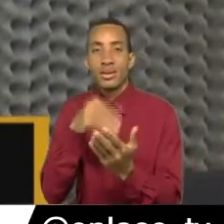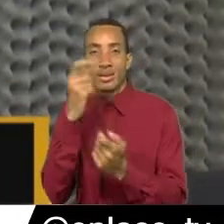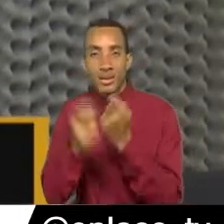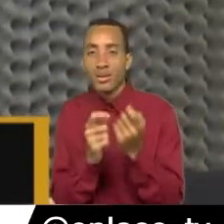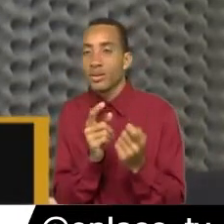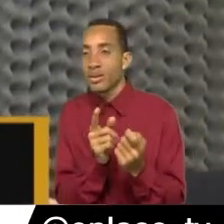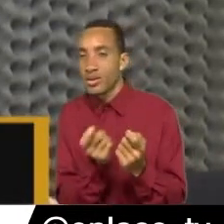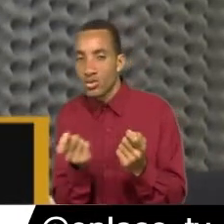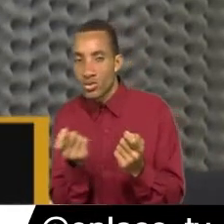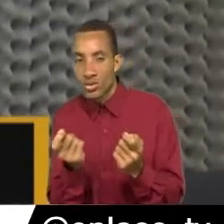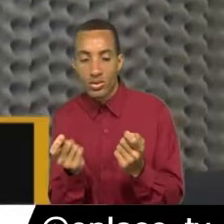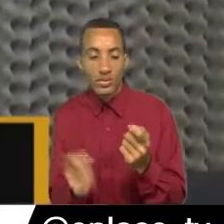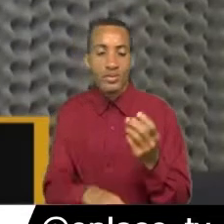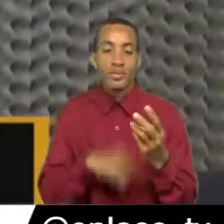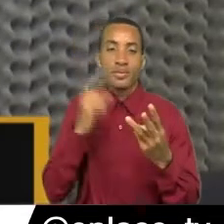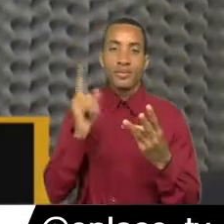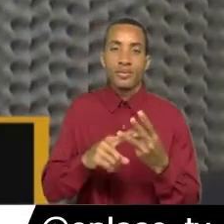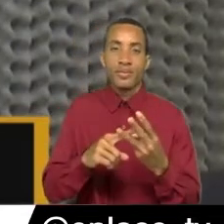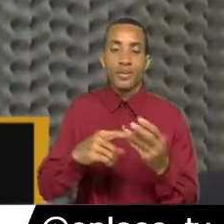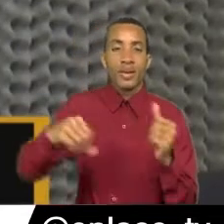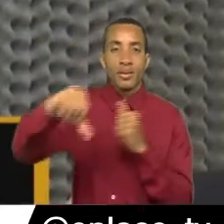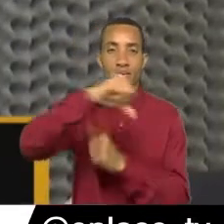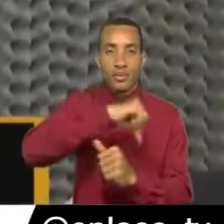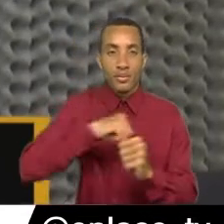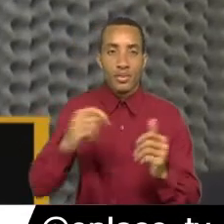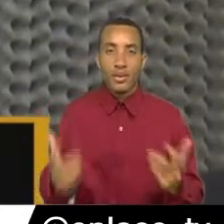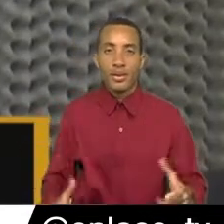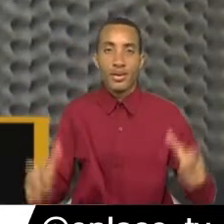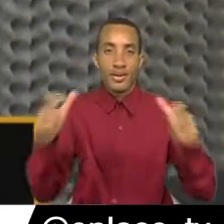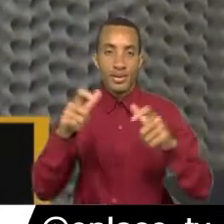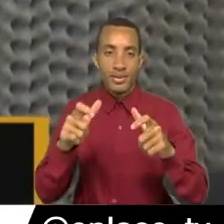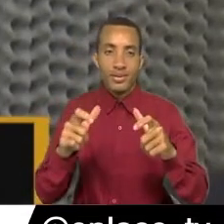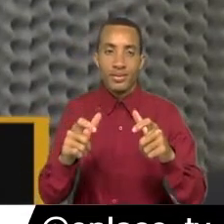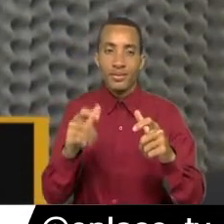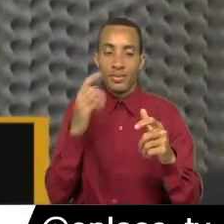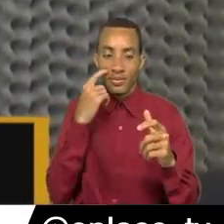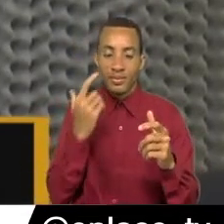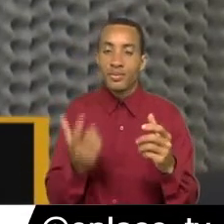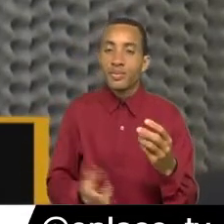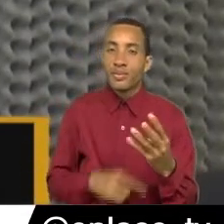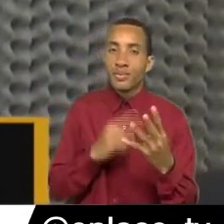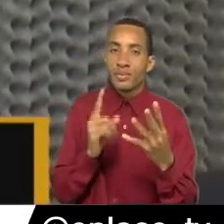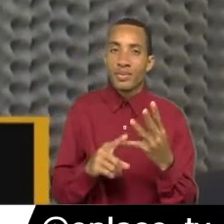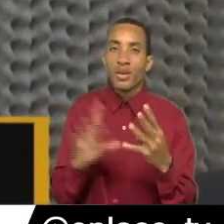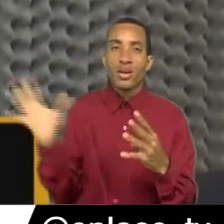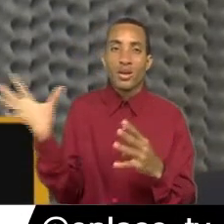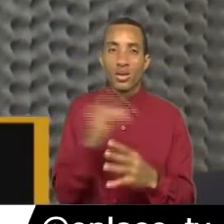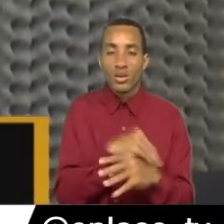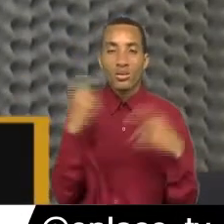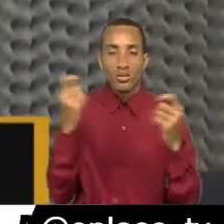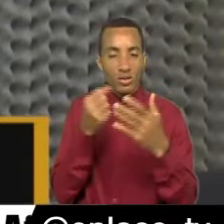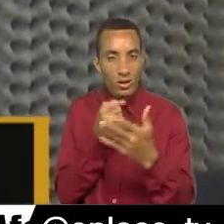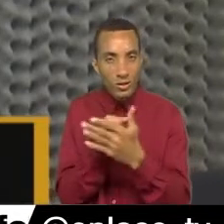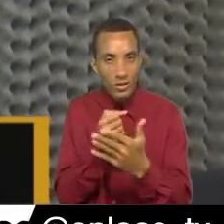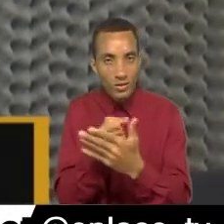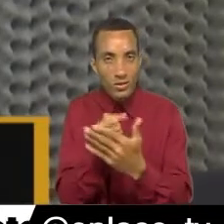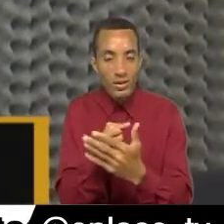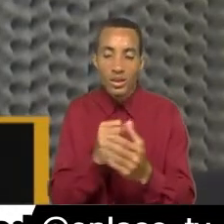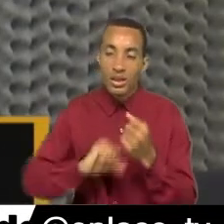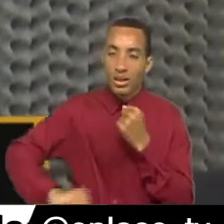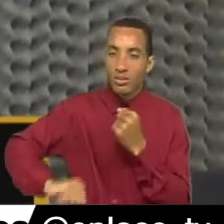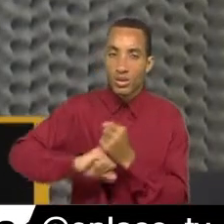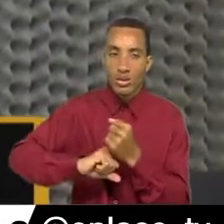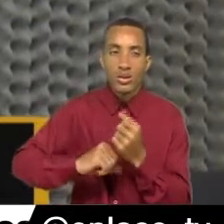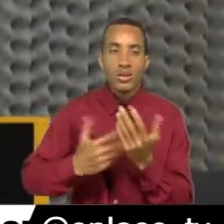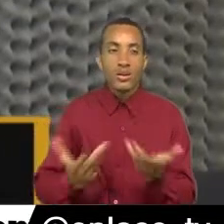Vida. Esta campaña la estamos desarrollando con todos los apoyos que ya les mencioné, y el